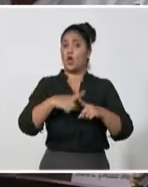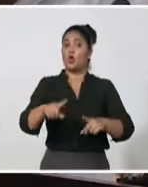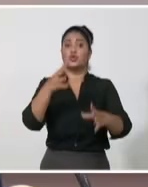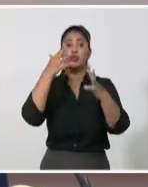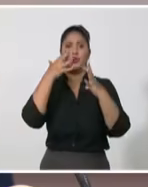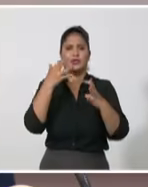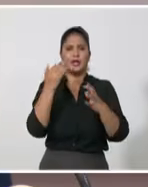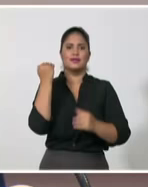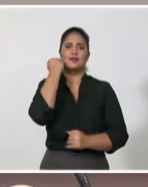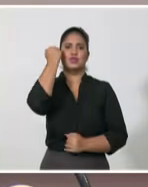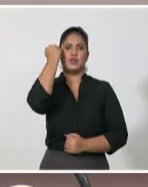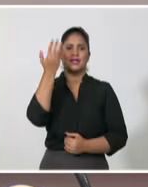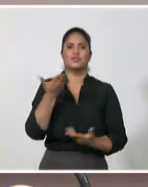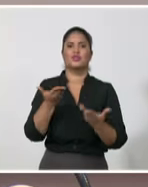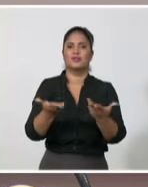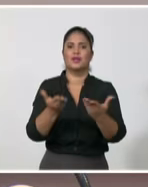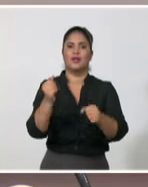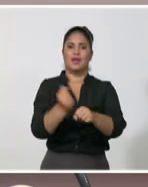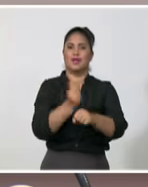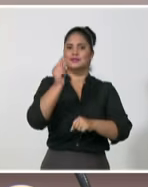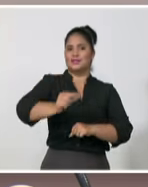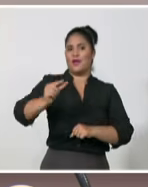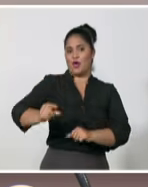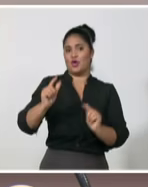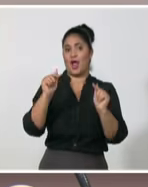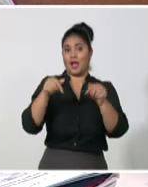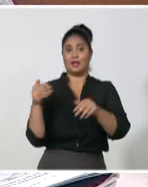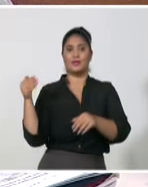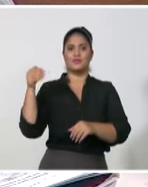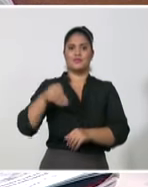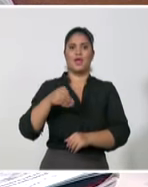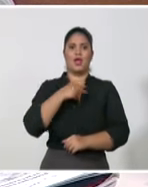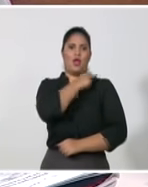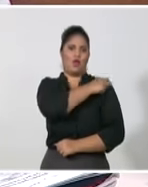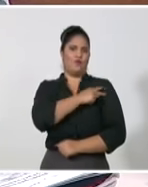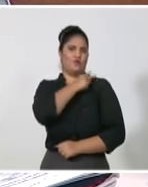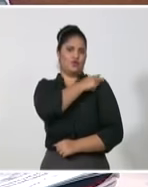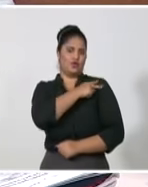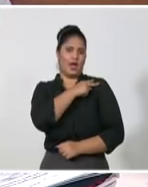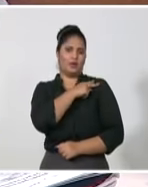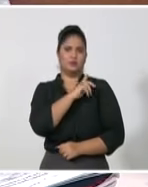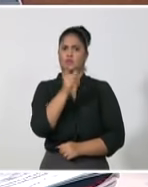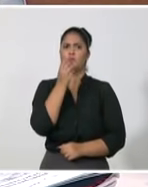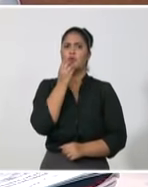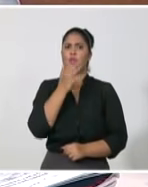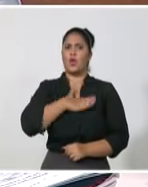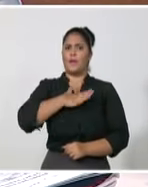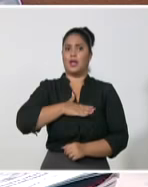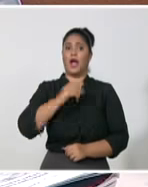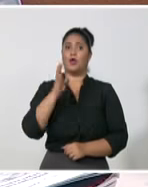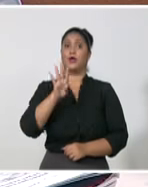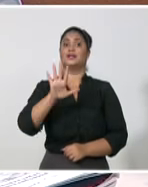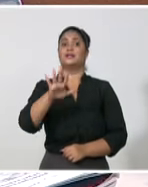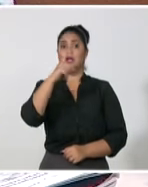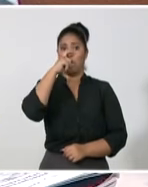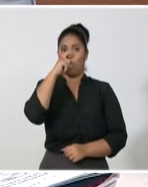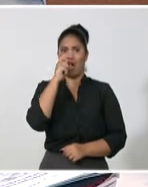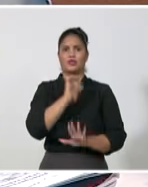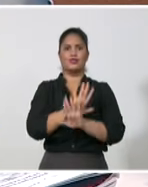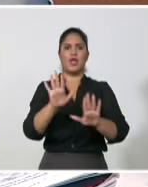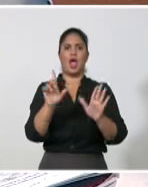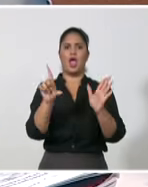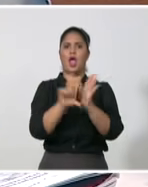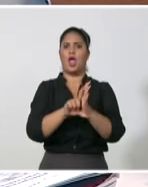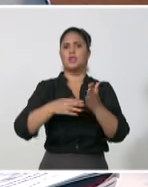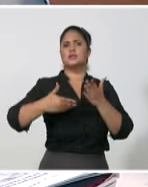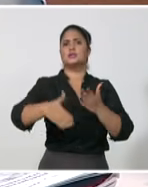profesional por ejemplo no podemos esperar que la persona llegue a los 45 años para que piense un doctorado o en